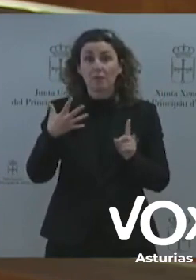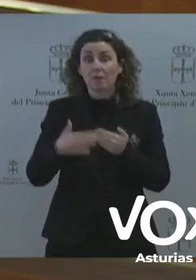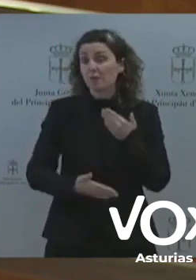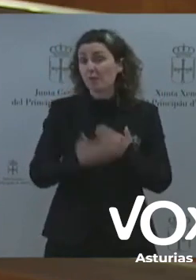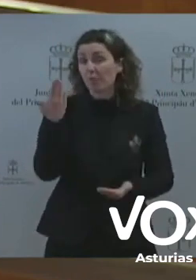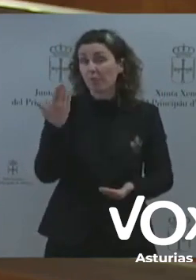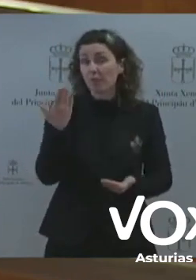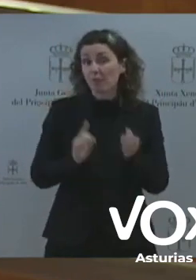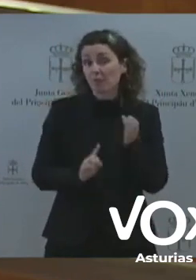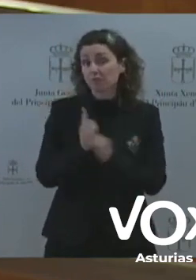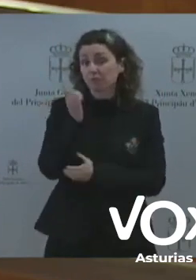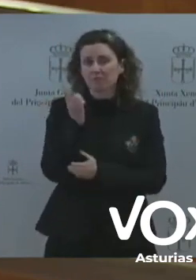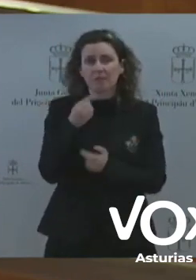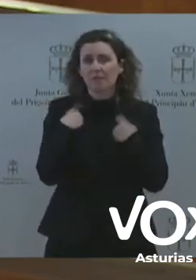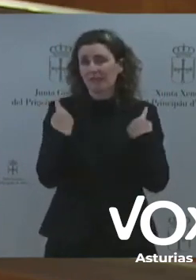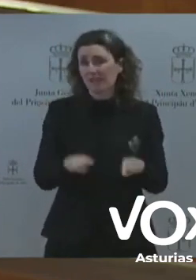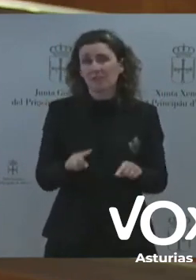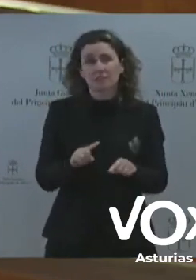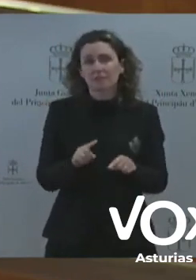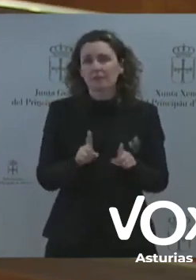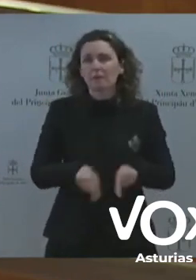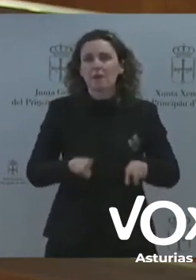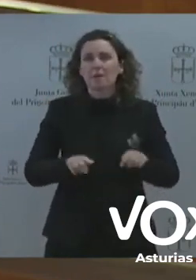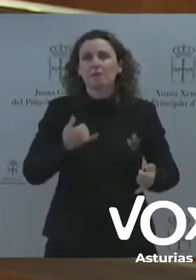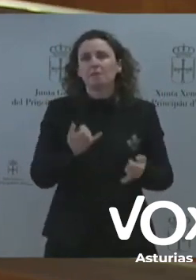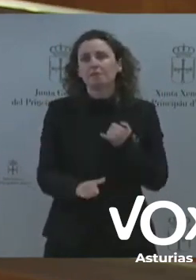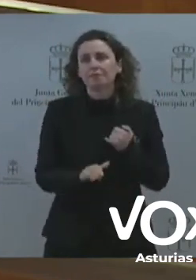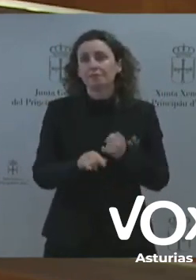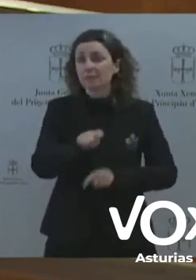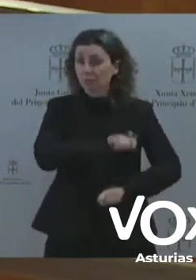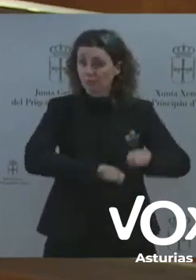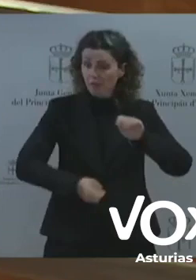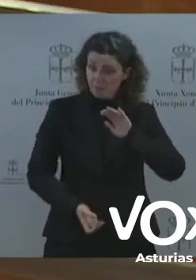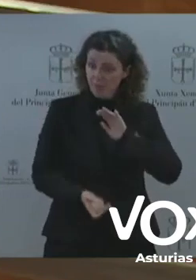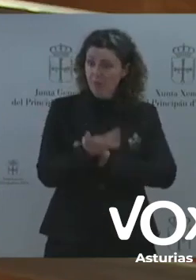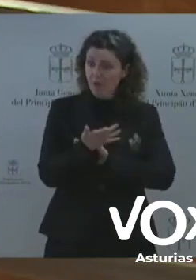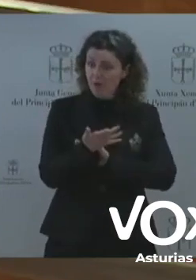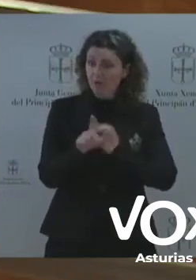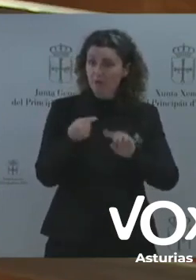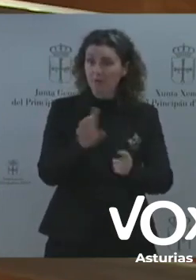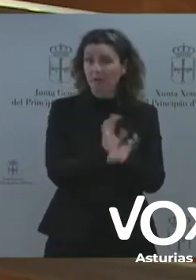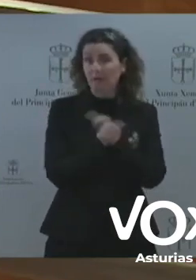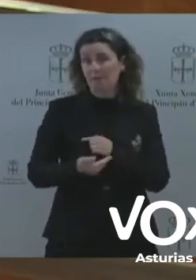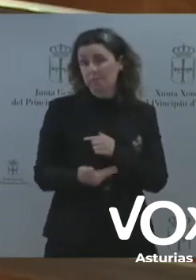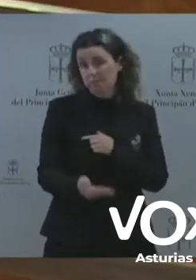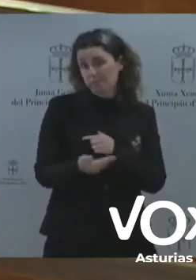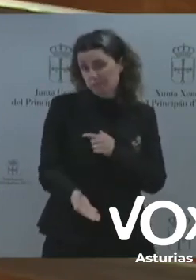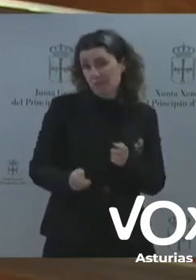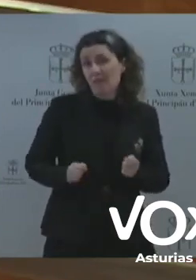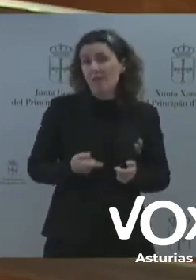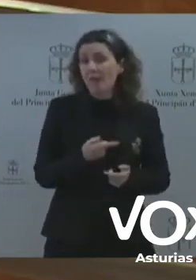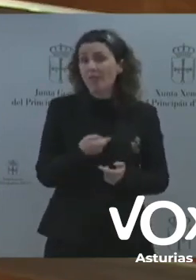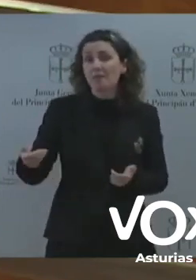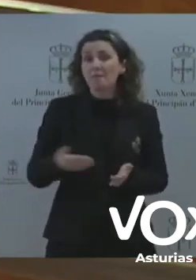de siempre. Al final han constituido una asociación que acabará convertida en un chiringuito, a la que han dotado de 100.000 euros sin que nadie sepa exactamente para qué.